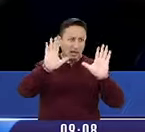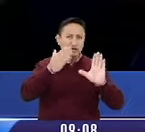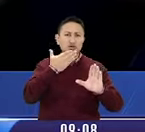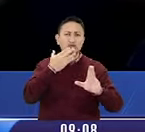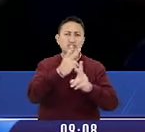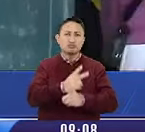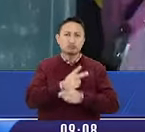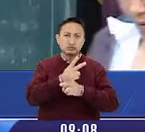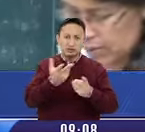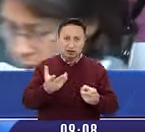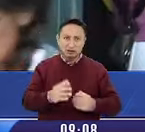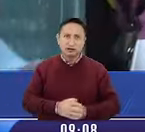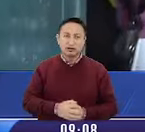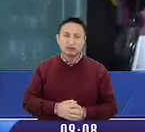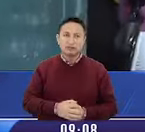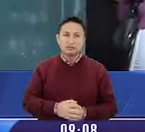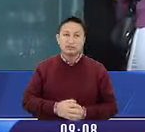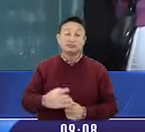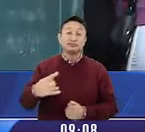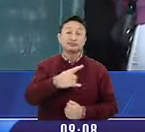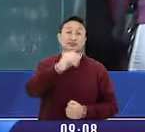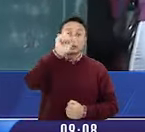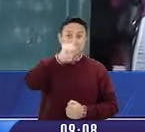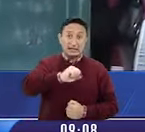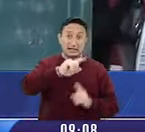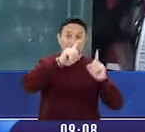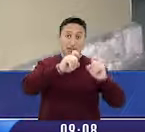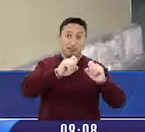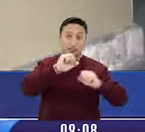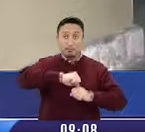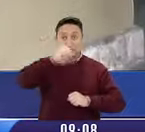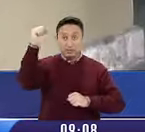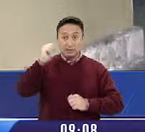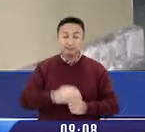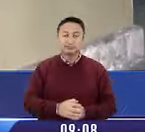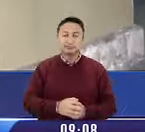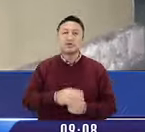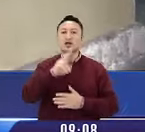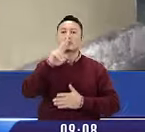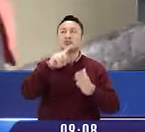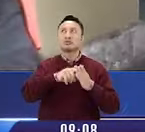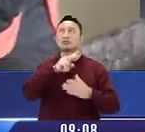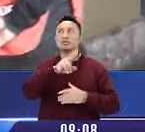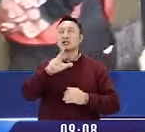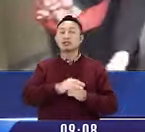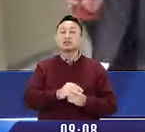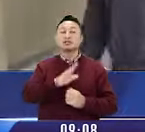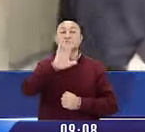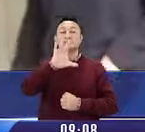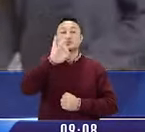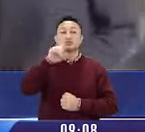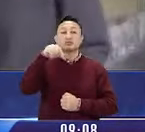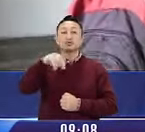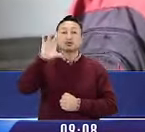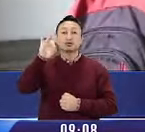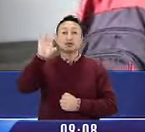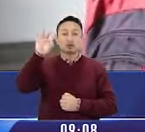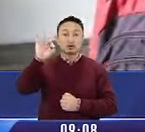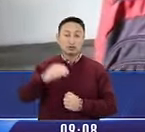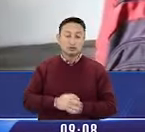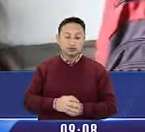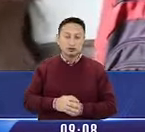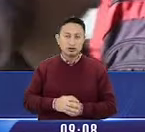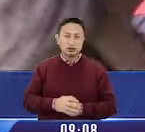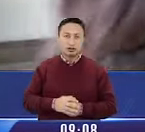pueblos aislados. Tras ganar el sí en la consulta popular del 2023 con el 58.98% de los votos, se